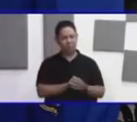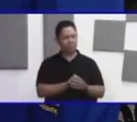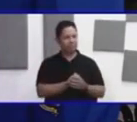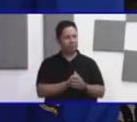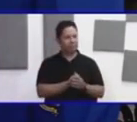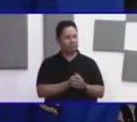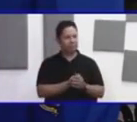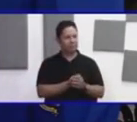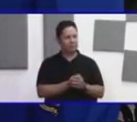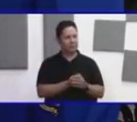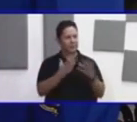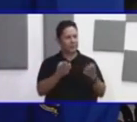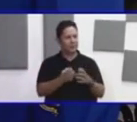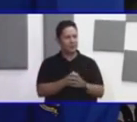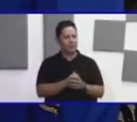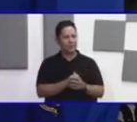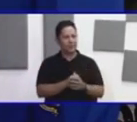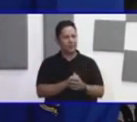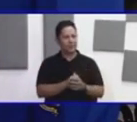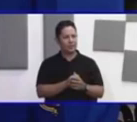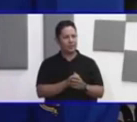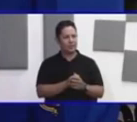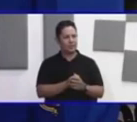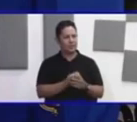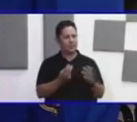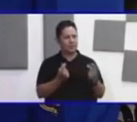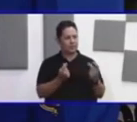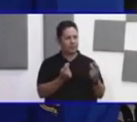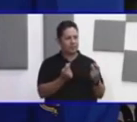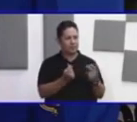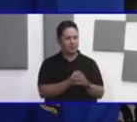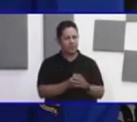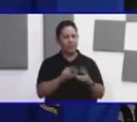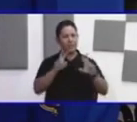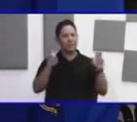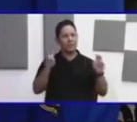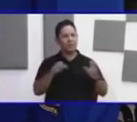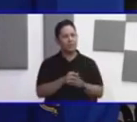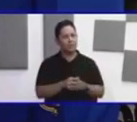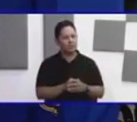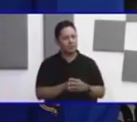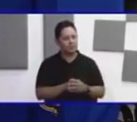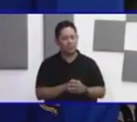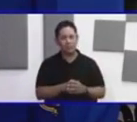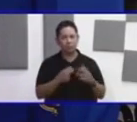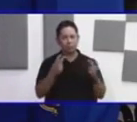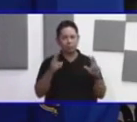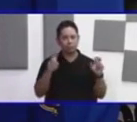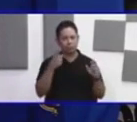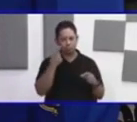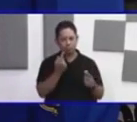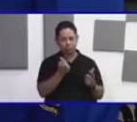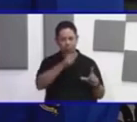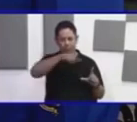pues, simplemente que menciones rápidamente la estadística que hemos hecho para poder entonces dar por